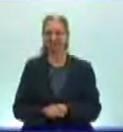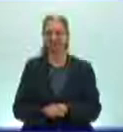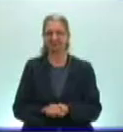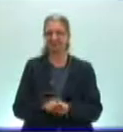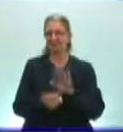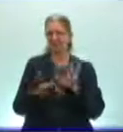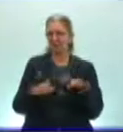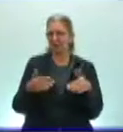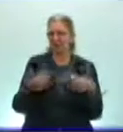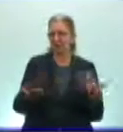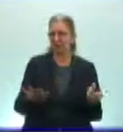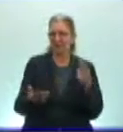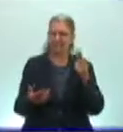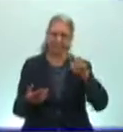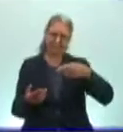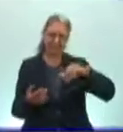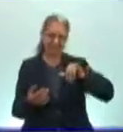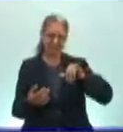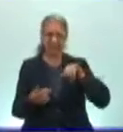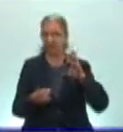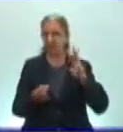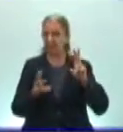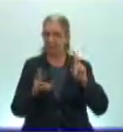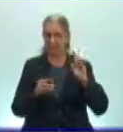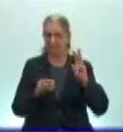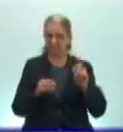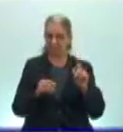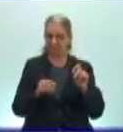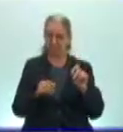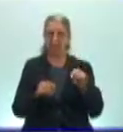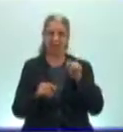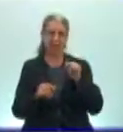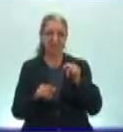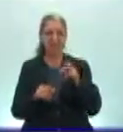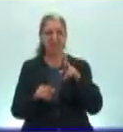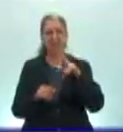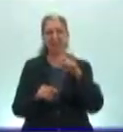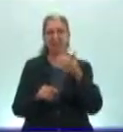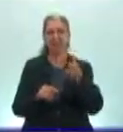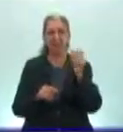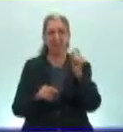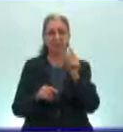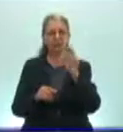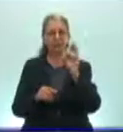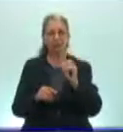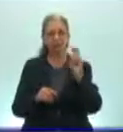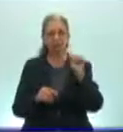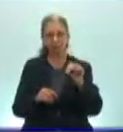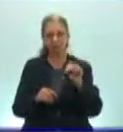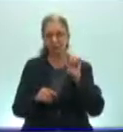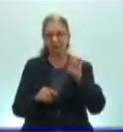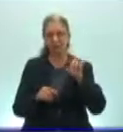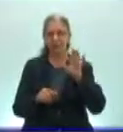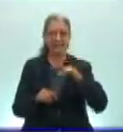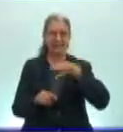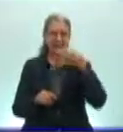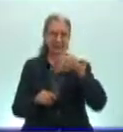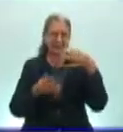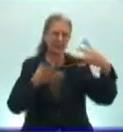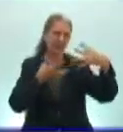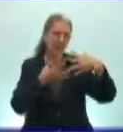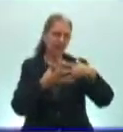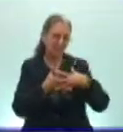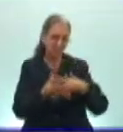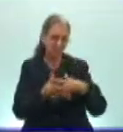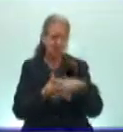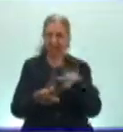¿Qué es pi? Matemáticamente se dice que pi es una razón, lo que significa que expresa una relación. En